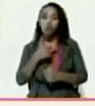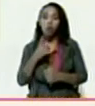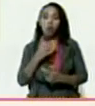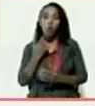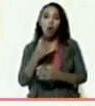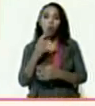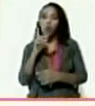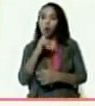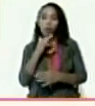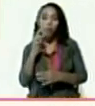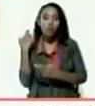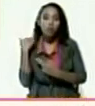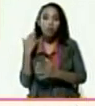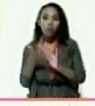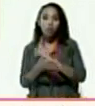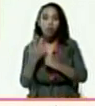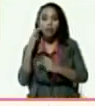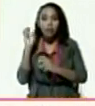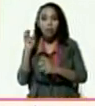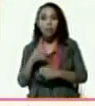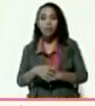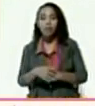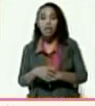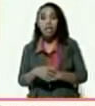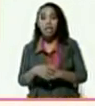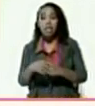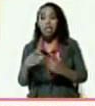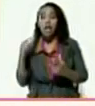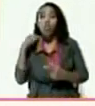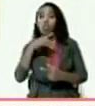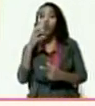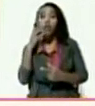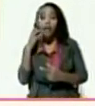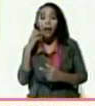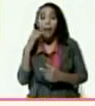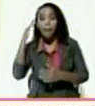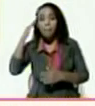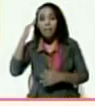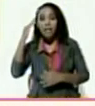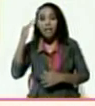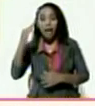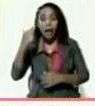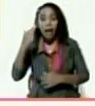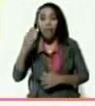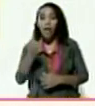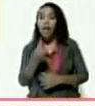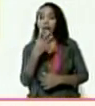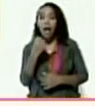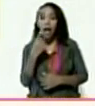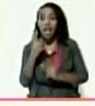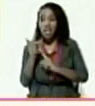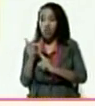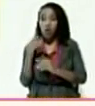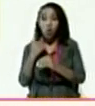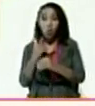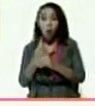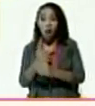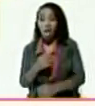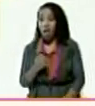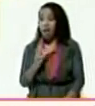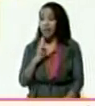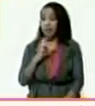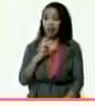¿Que Duque está reunido con militares de Israel? ¿Eso no extraña a nadie? En verdad no puede extrañar a